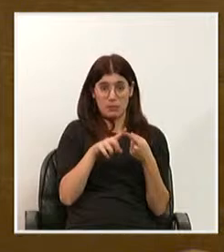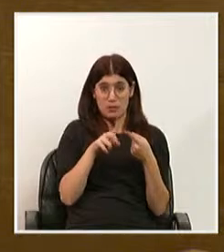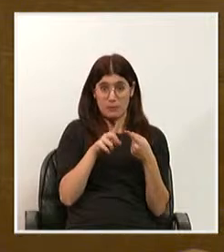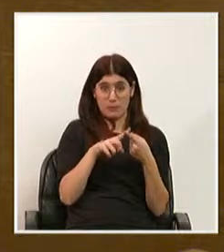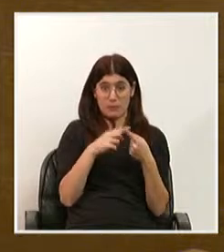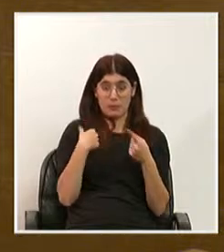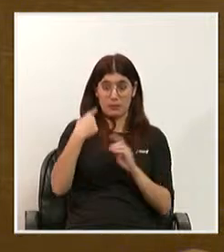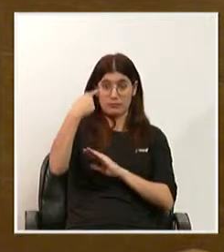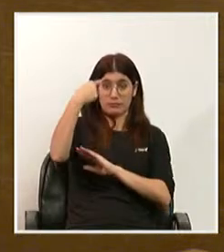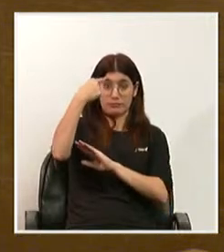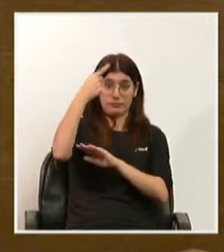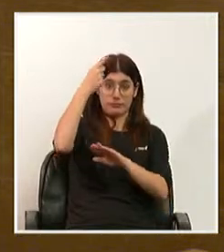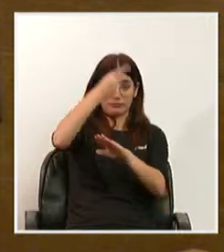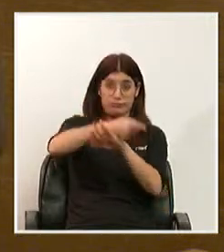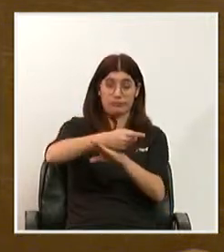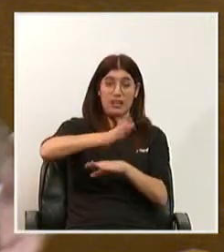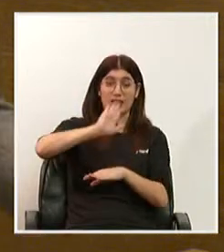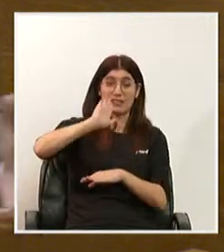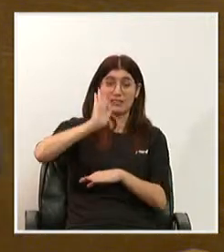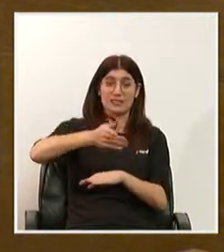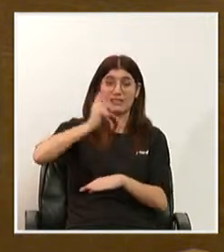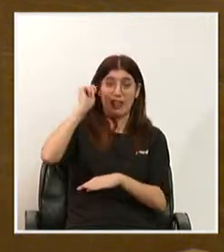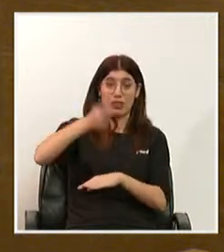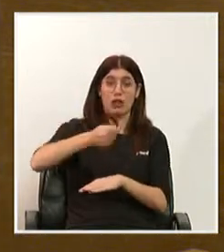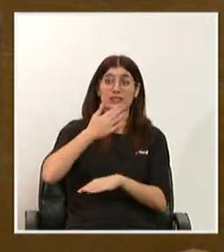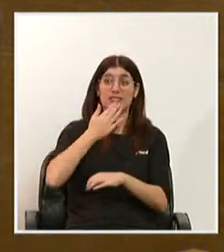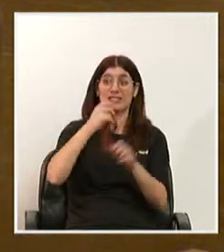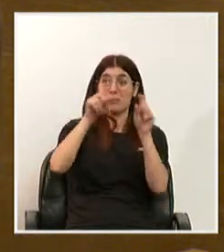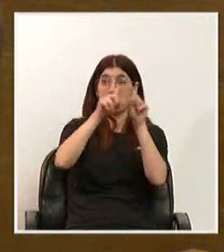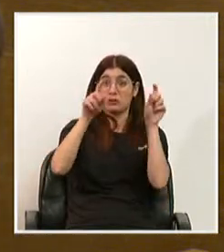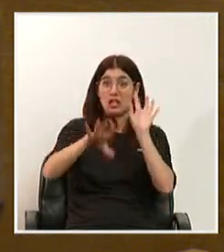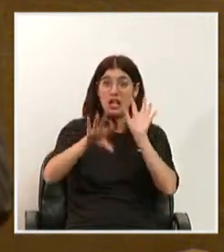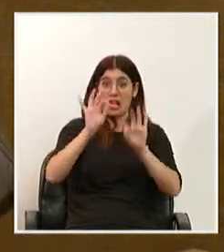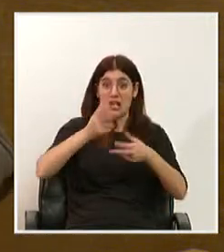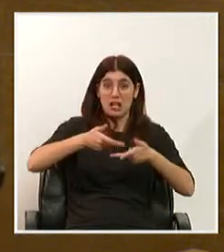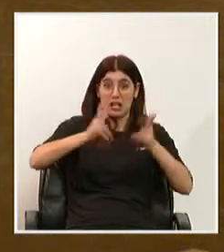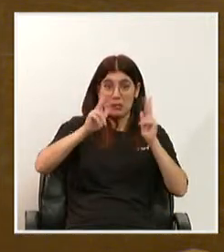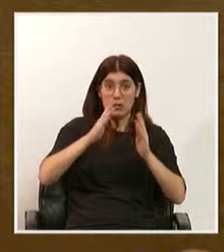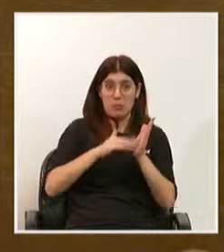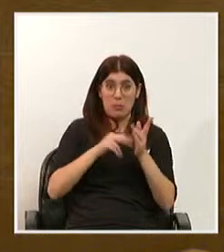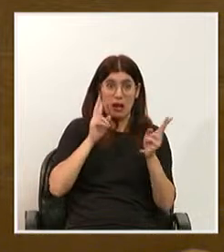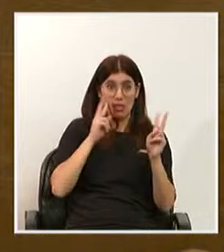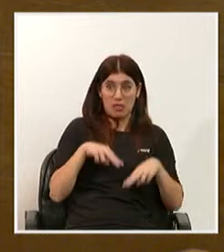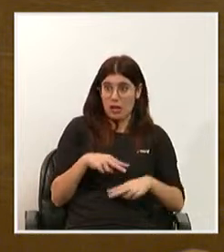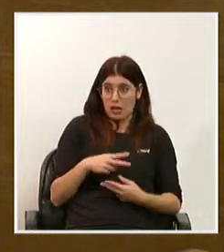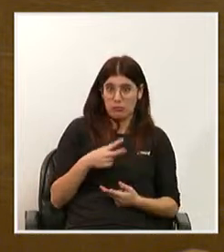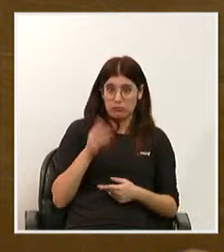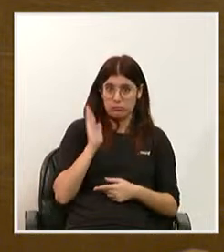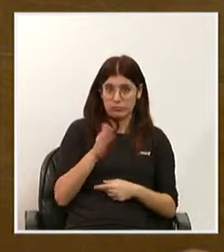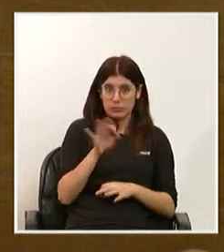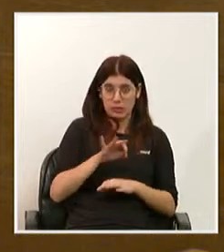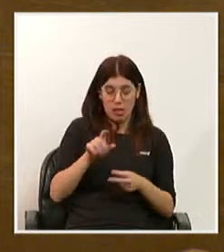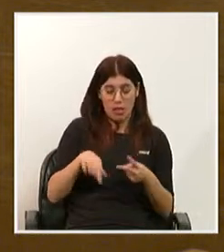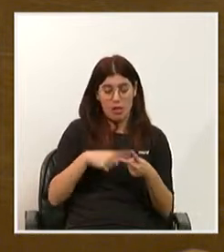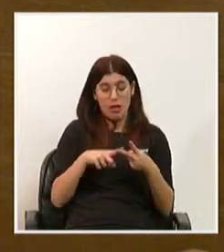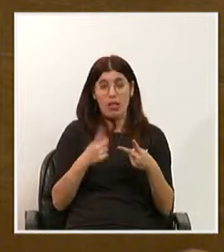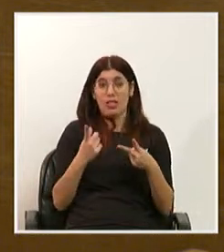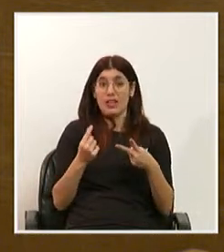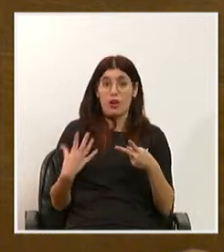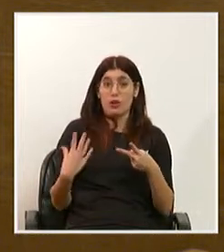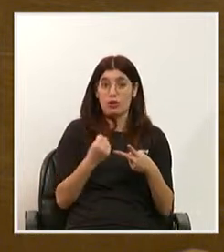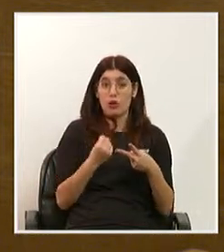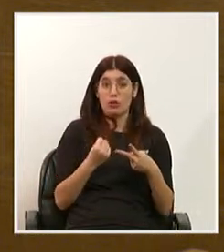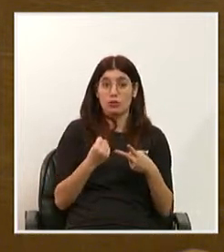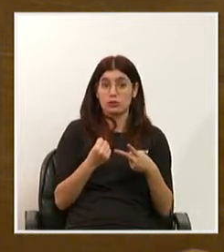imponga sanciones a las empresas que libremente han decidido ser valencianas segundo que con el dinero de todos no se